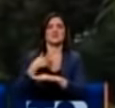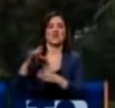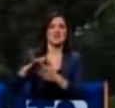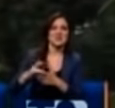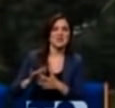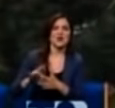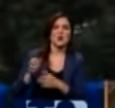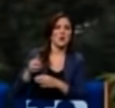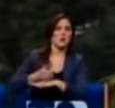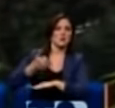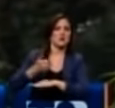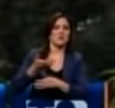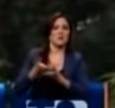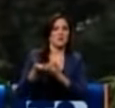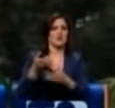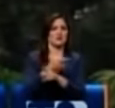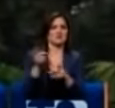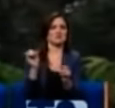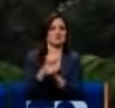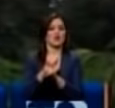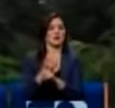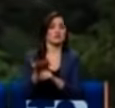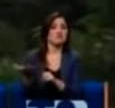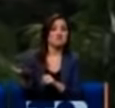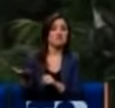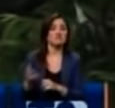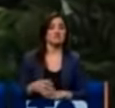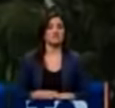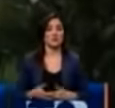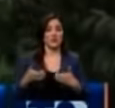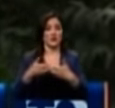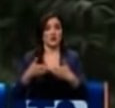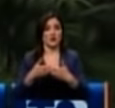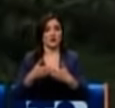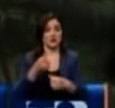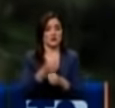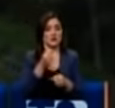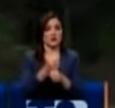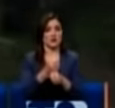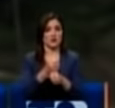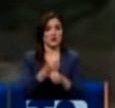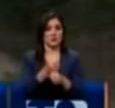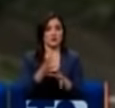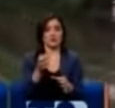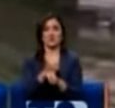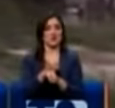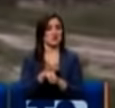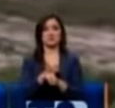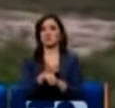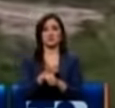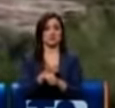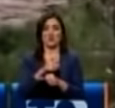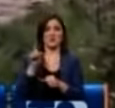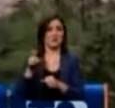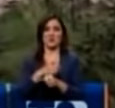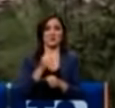hemos hecho la denuncia a bomberos y a diferentes instituciones, ya inclusive vinieron maquinaria para poder trabajar ahí, pero no lo han hecho el trabajo como debería